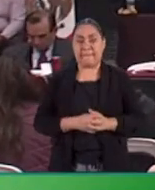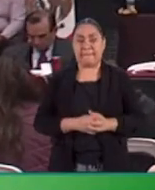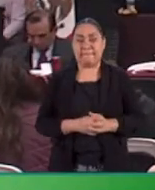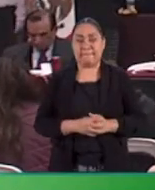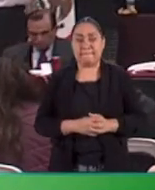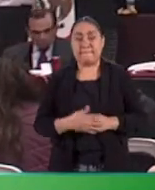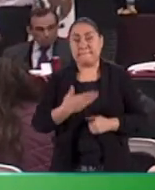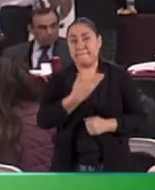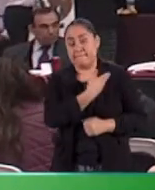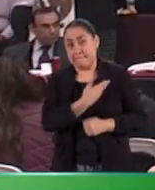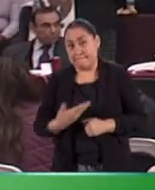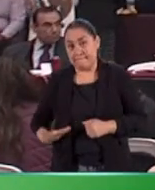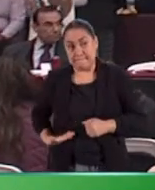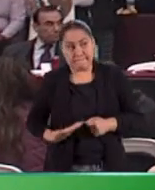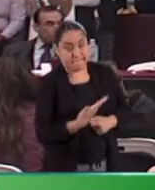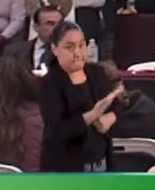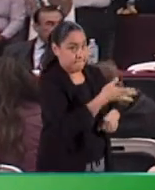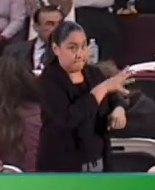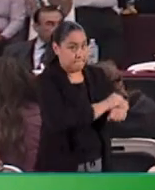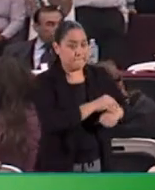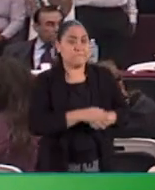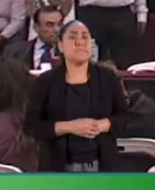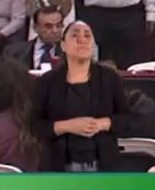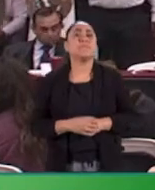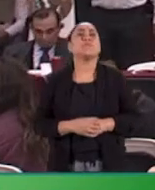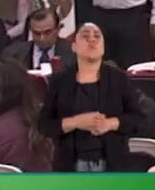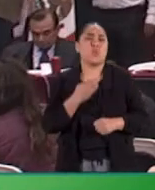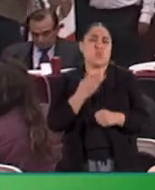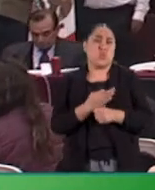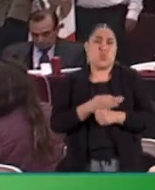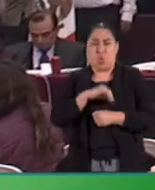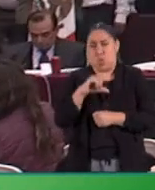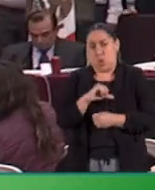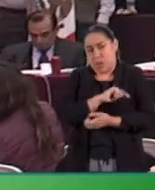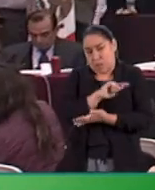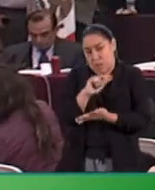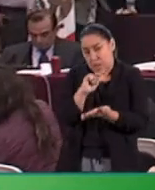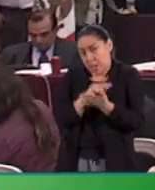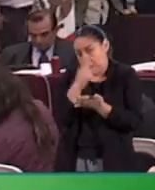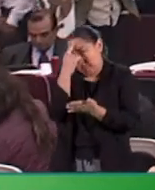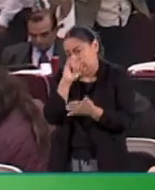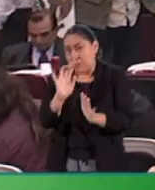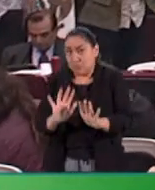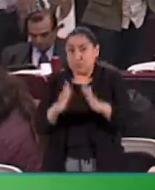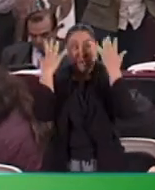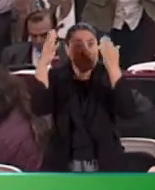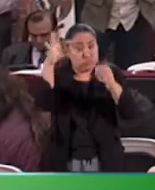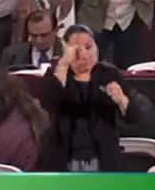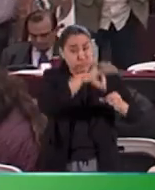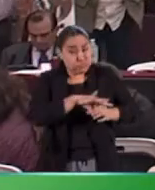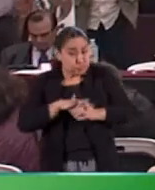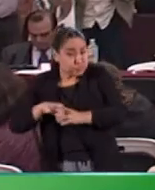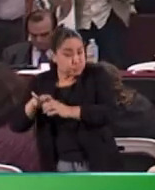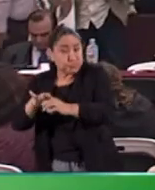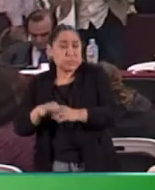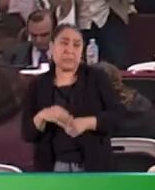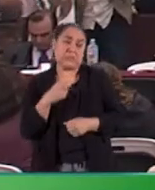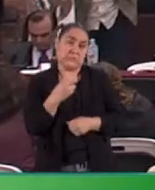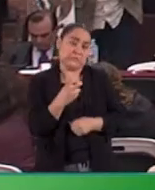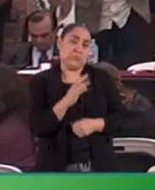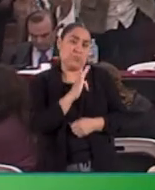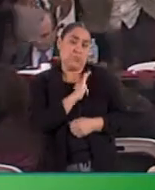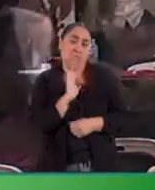con La venia de la mesa la reforma que hoy se pretende aprobar en Fast Track puede significar uno de los